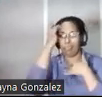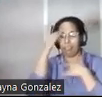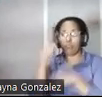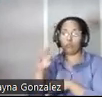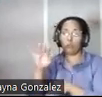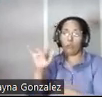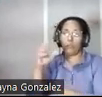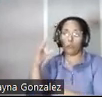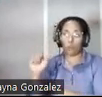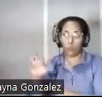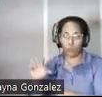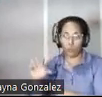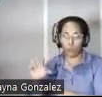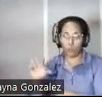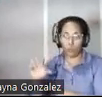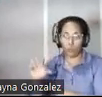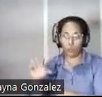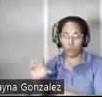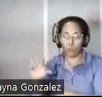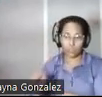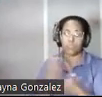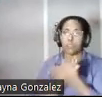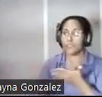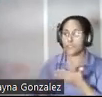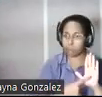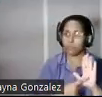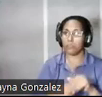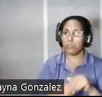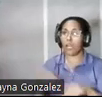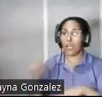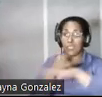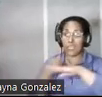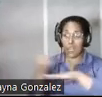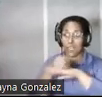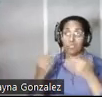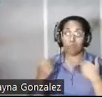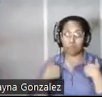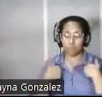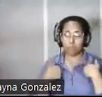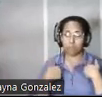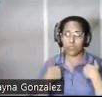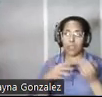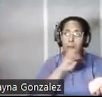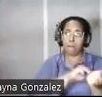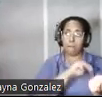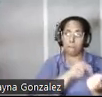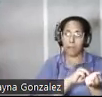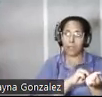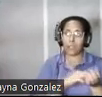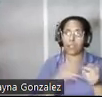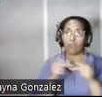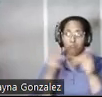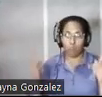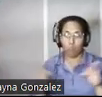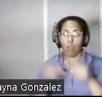sin descartar y reconociendo que la isla contaba, y cito, con la habilidad médica y los dotes